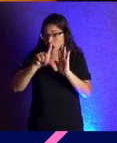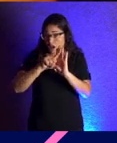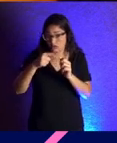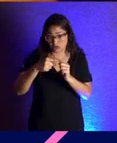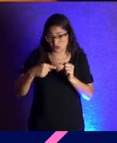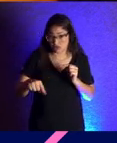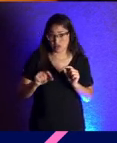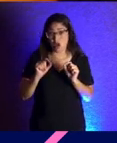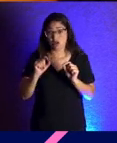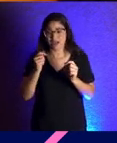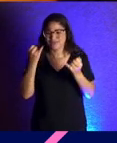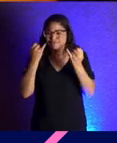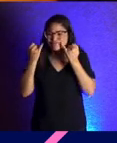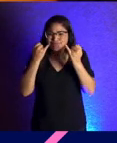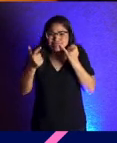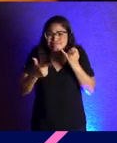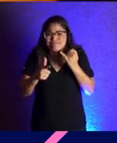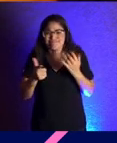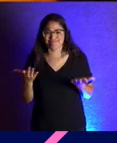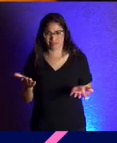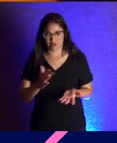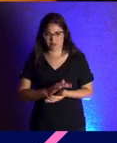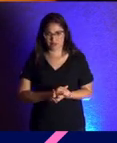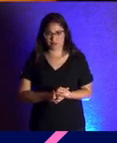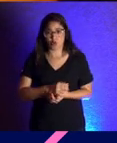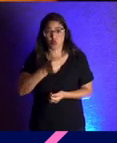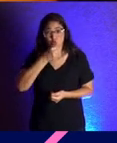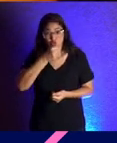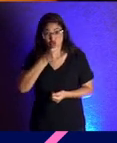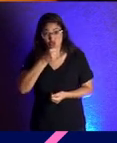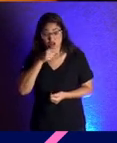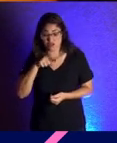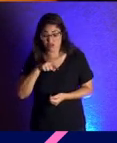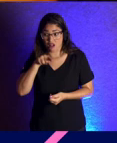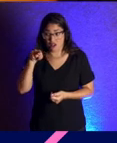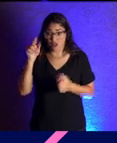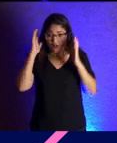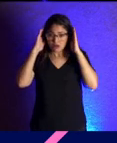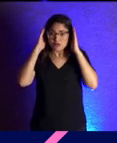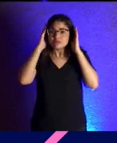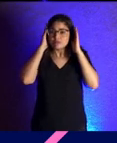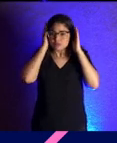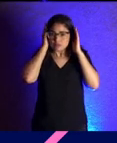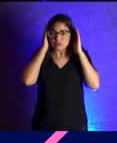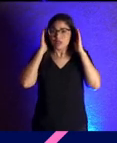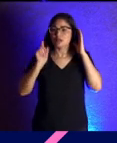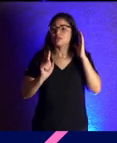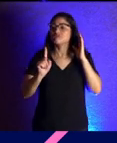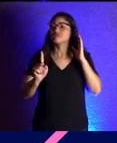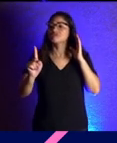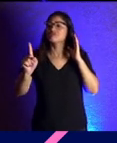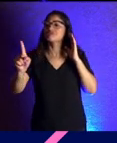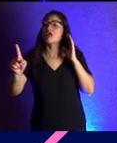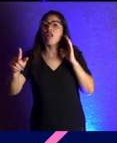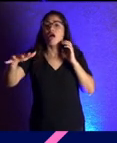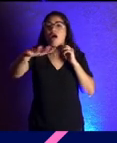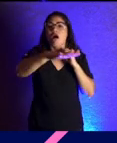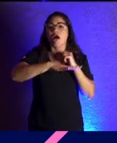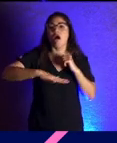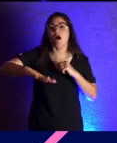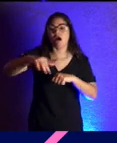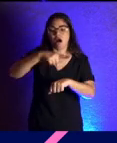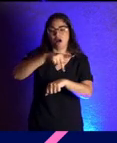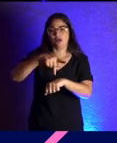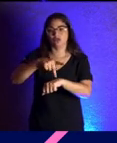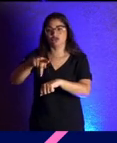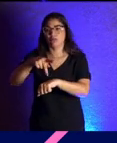los periodistas son quienes se han acercado a otros sitios en diferentes regiones del país, quienes han aprendido cómo los investigadores proponen y cómo